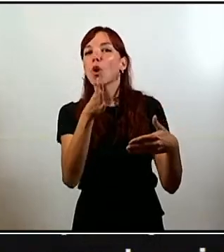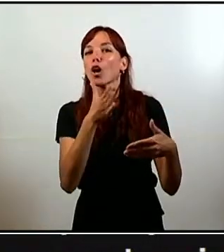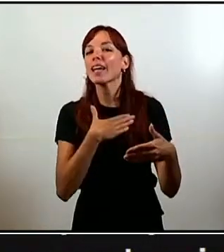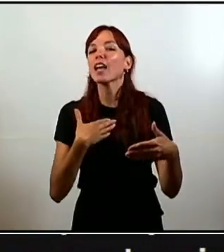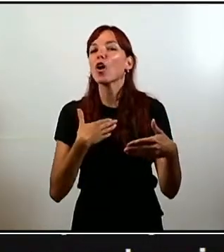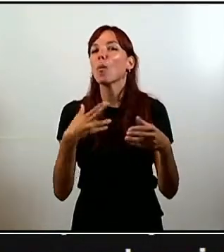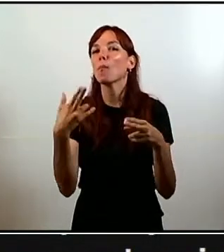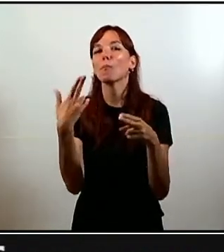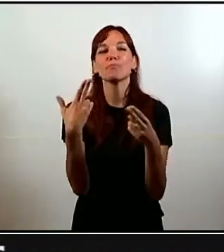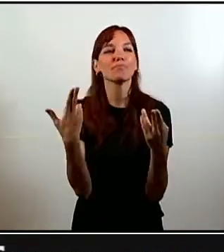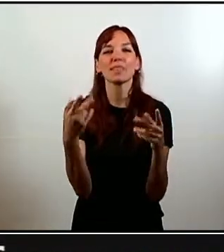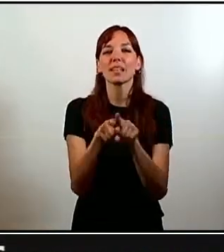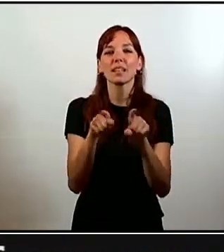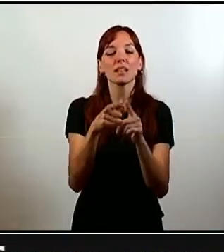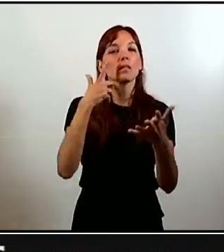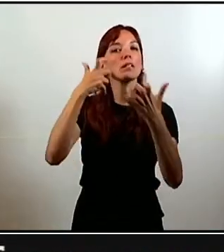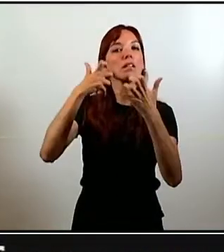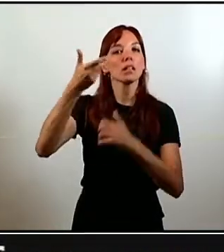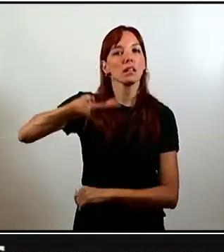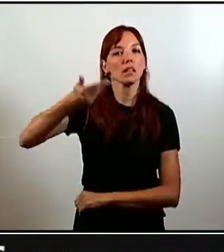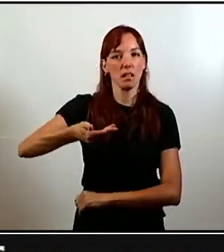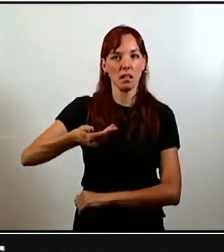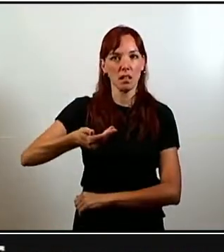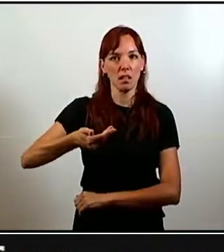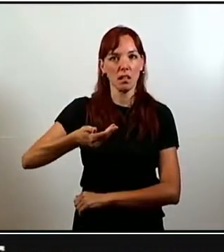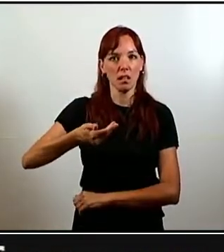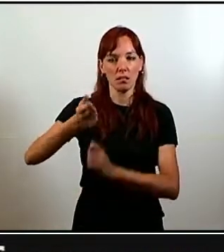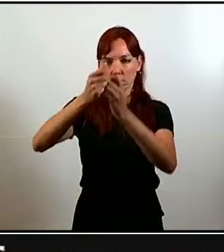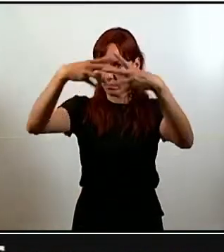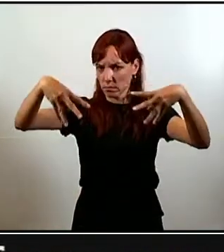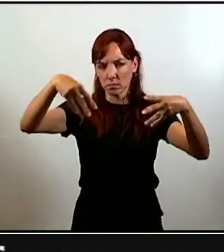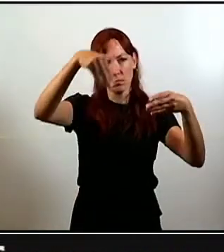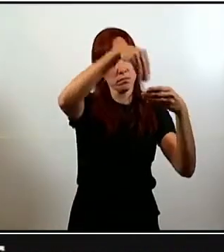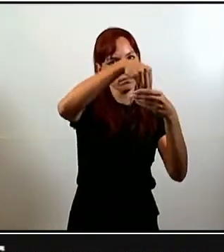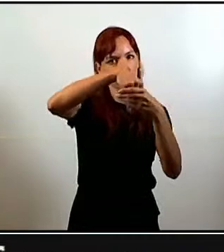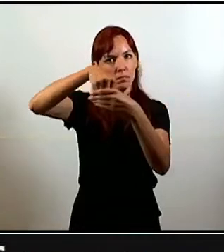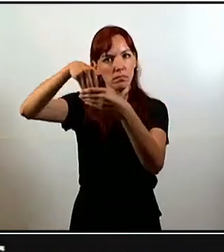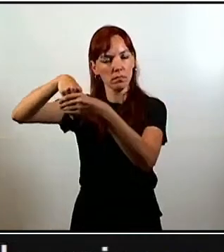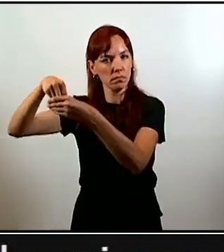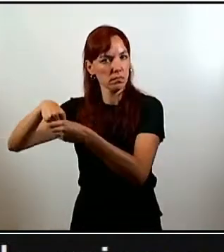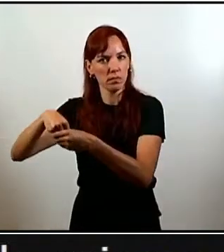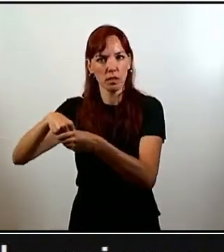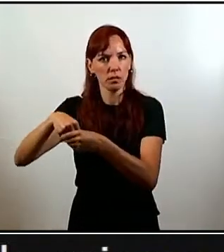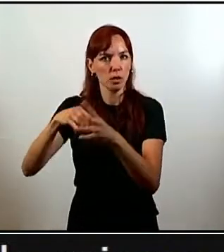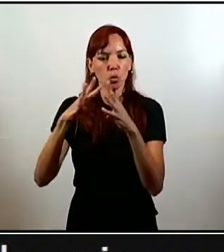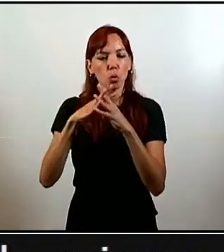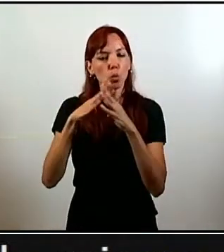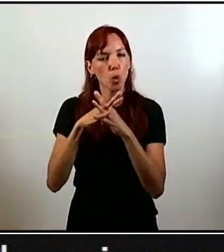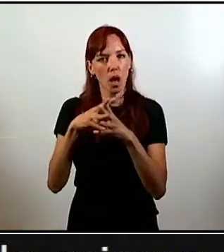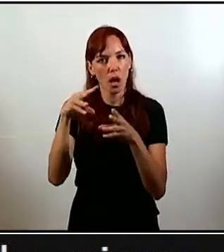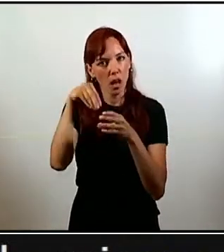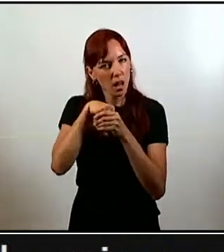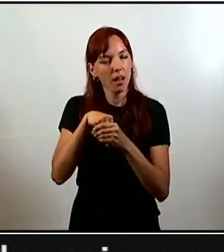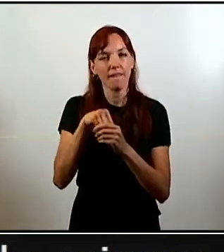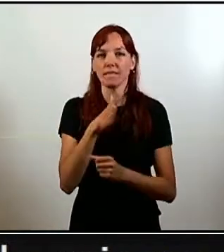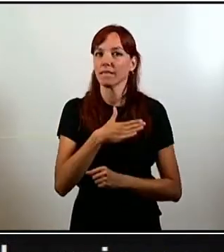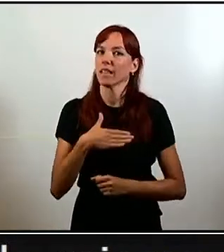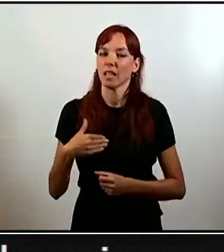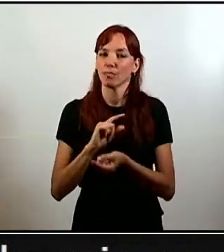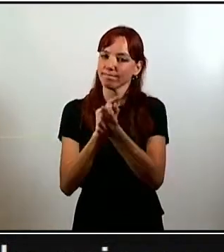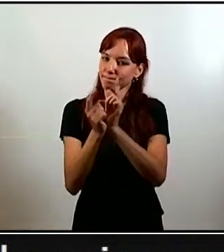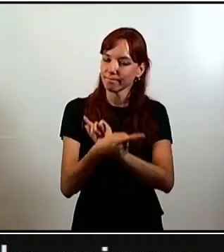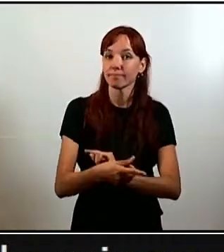política, quería visibilizar la importancia de la misma para que colgara de la estructura directamente de mí.